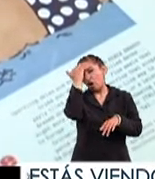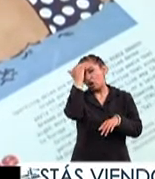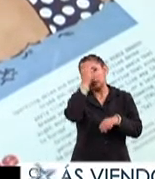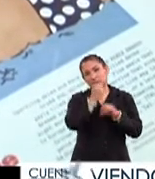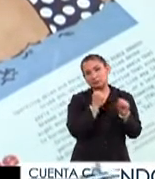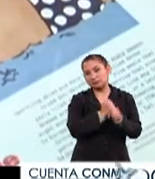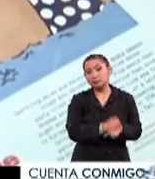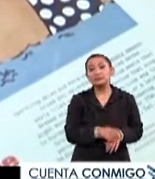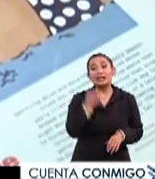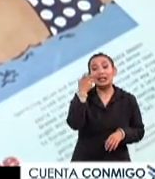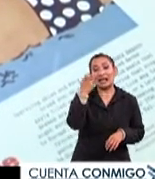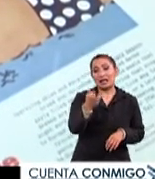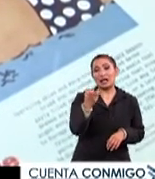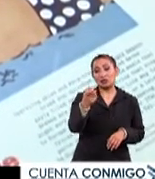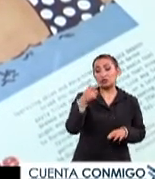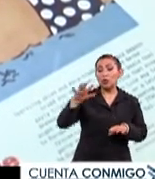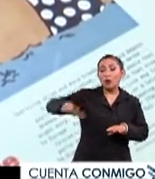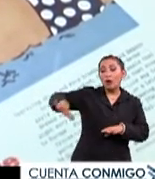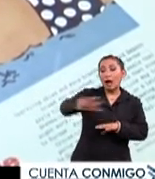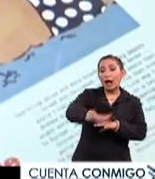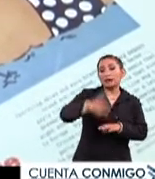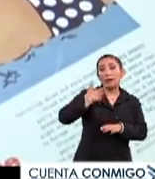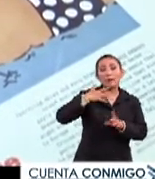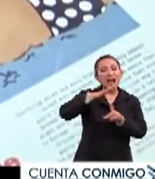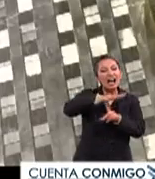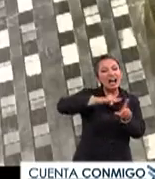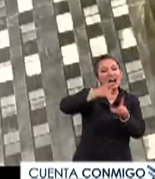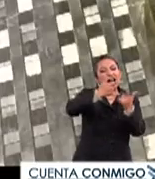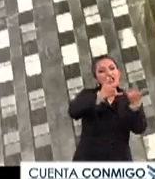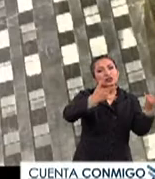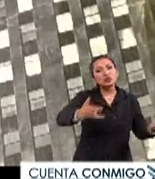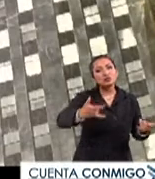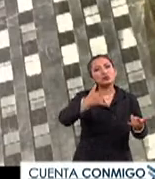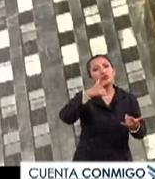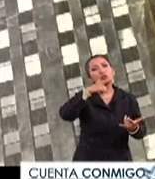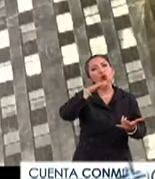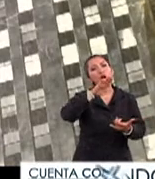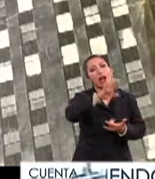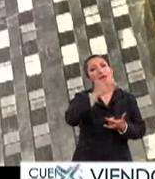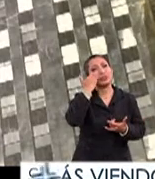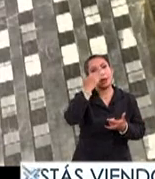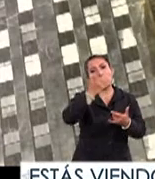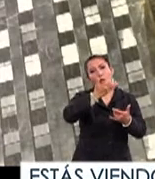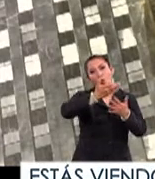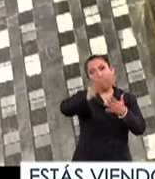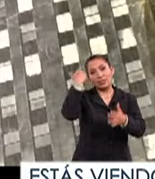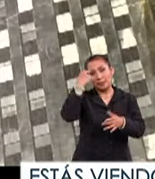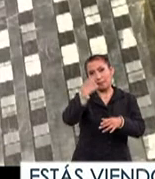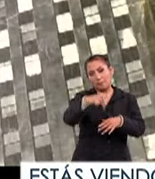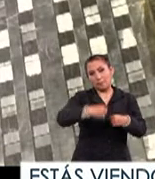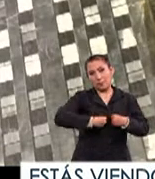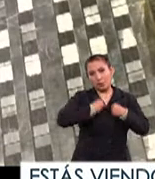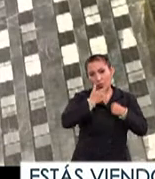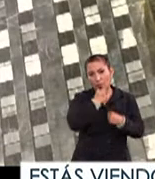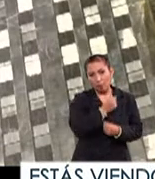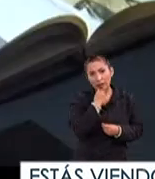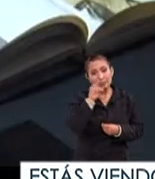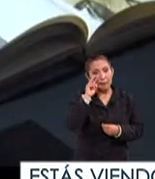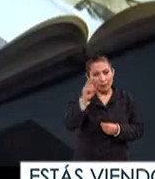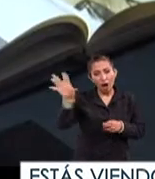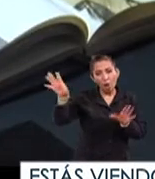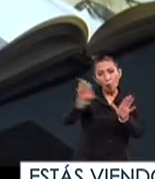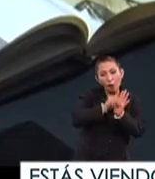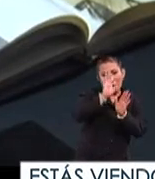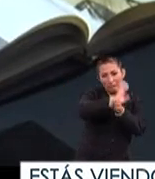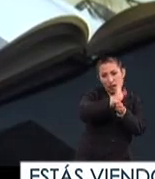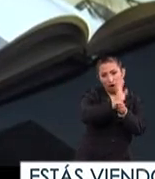reconocida. Esta parte está dedicada también al contexto histórico de la época, ¿no? Y que se ve reflejado en sus películas.